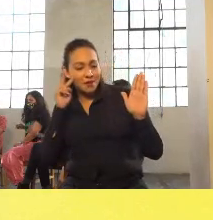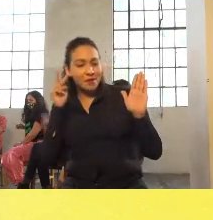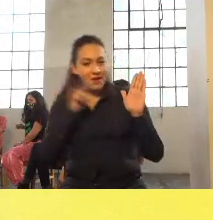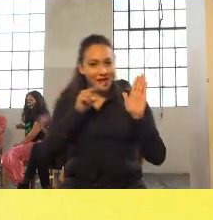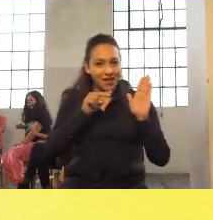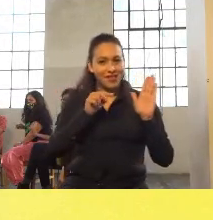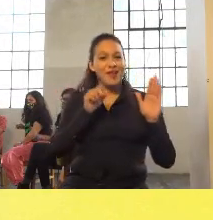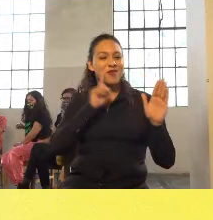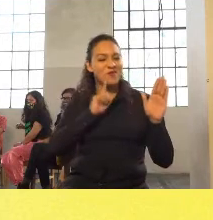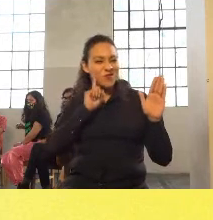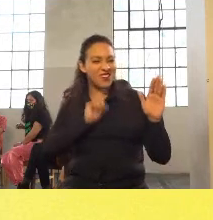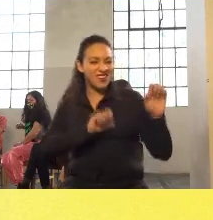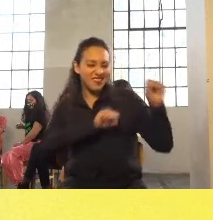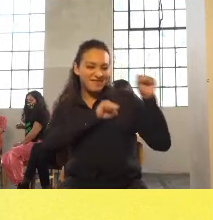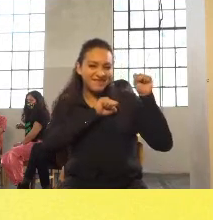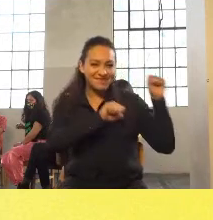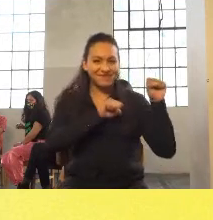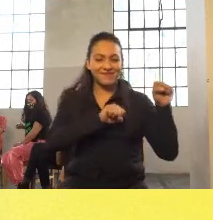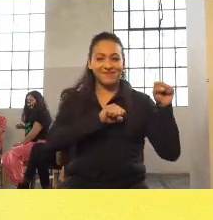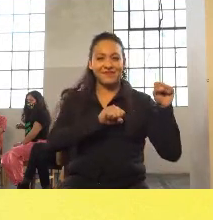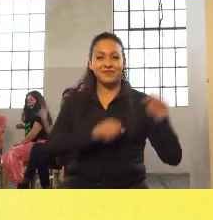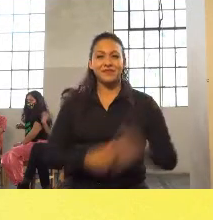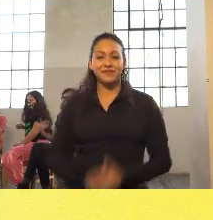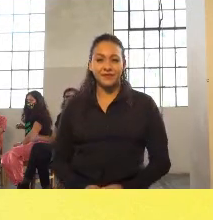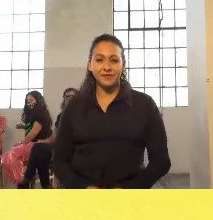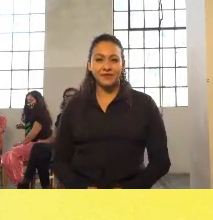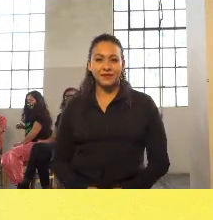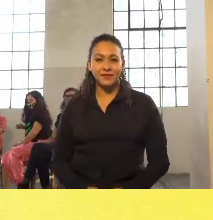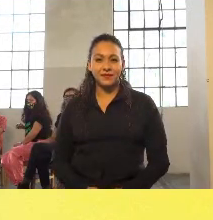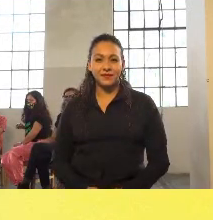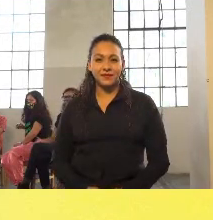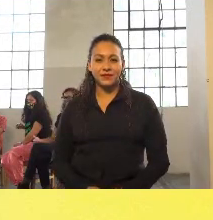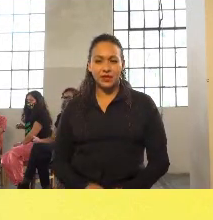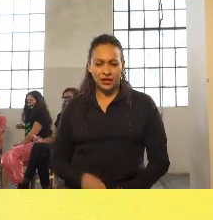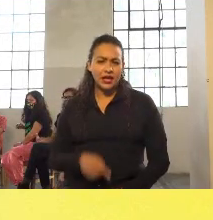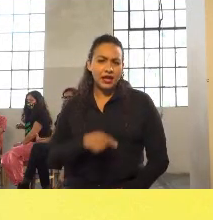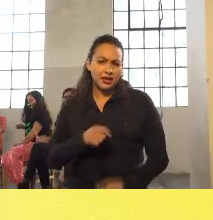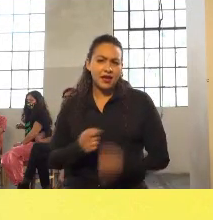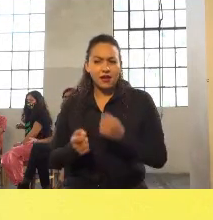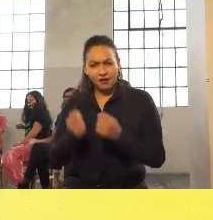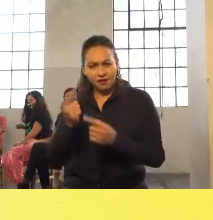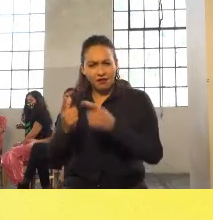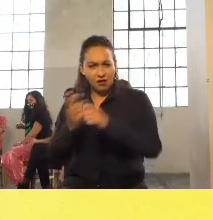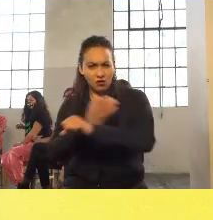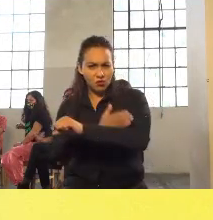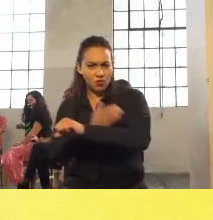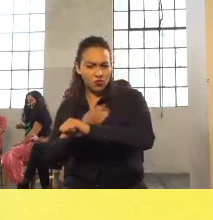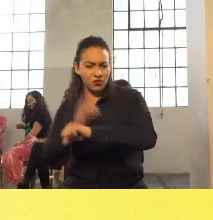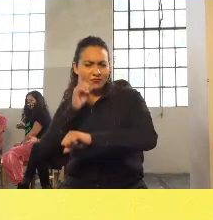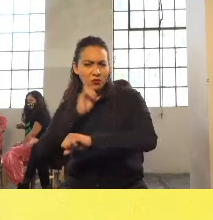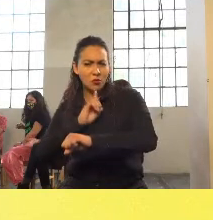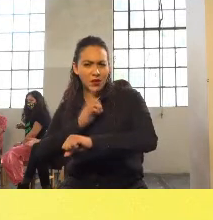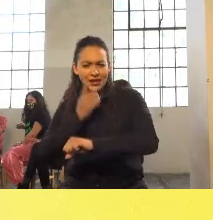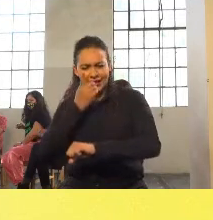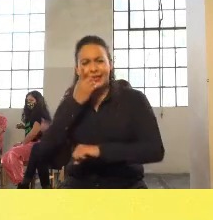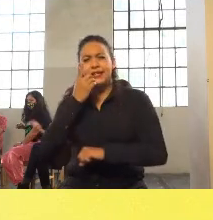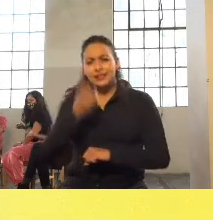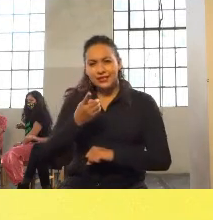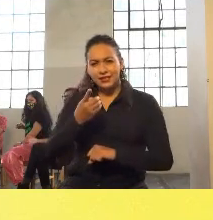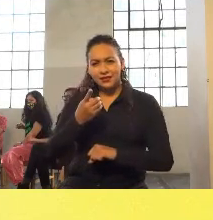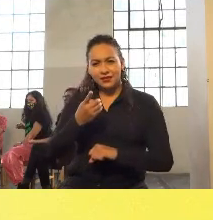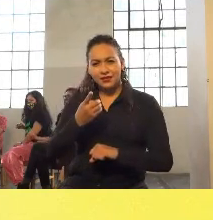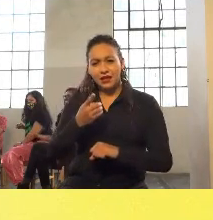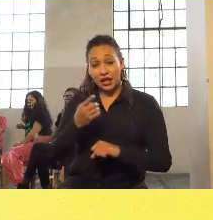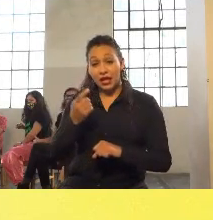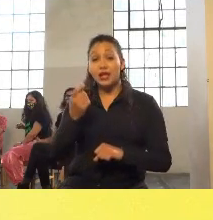llamar activistas, creo que por lo mismo que dicen nuestras compañeras, porque activamos, existe una activación. O sea, en el